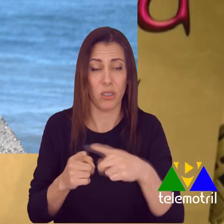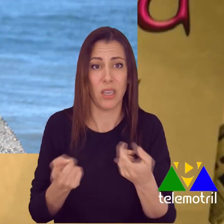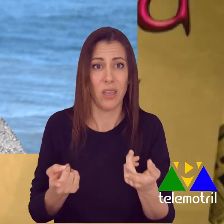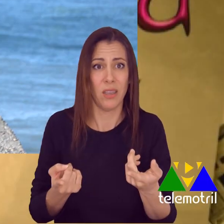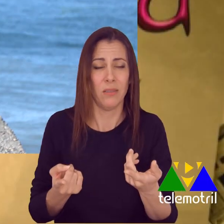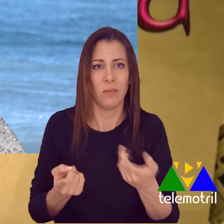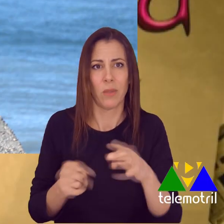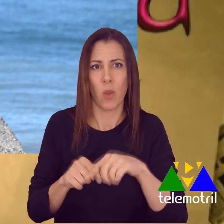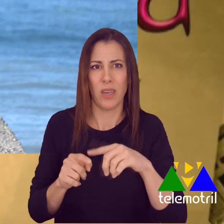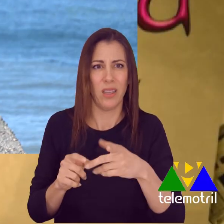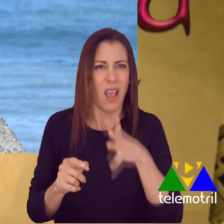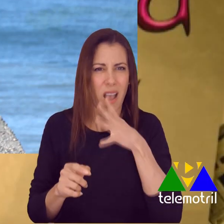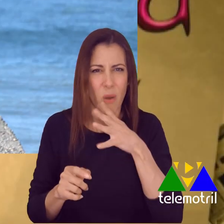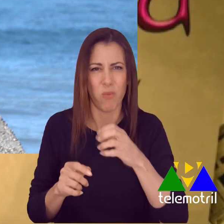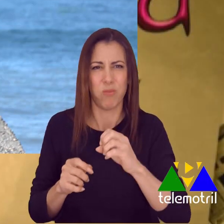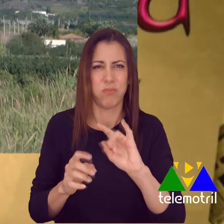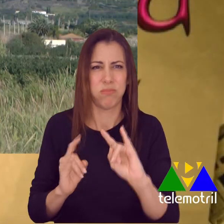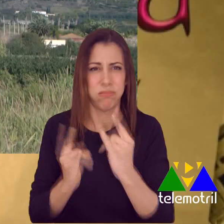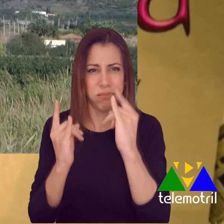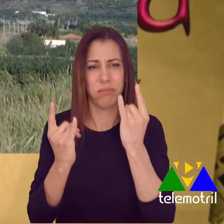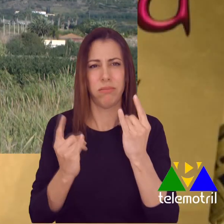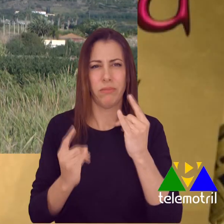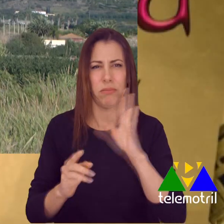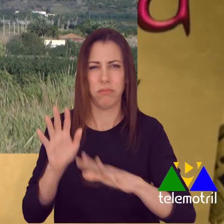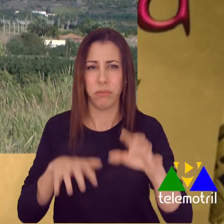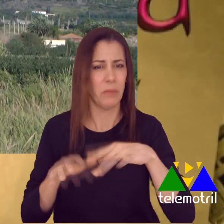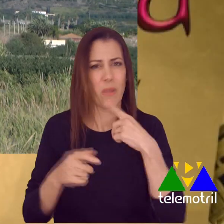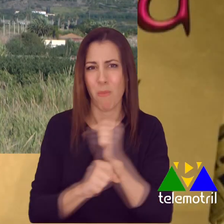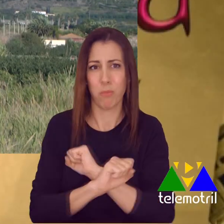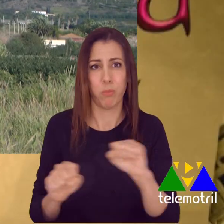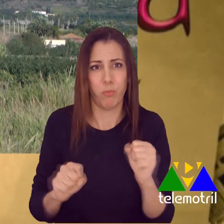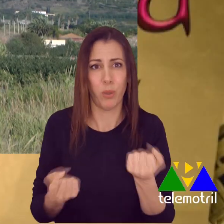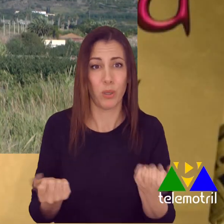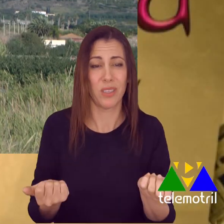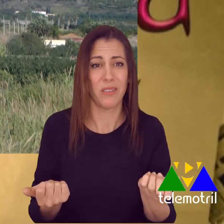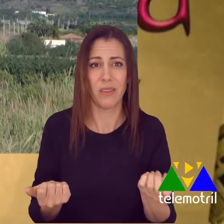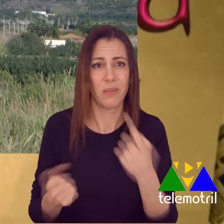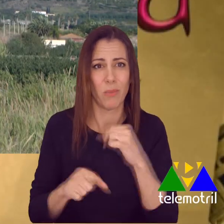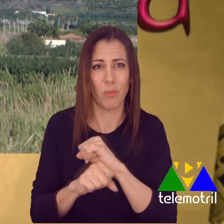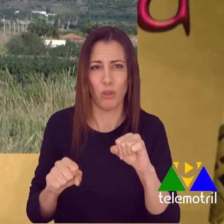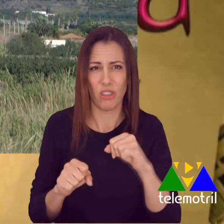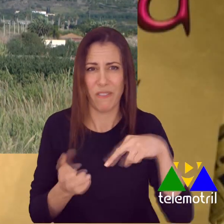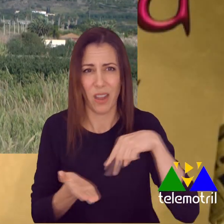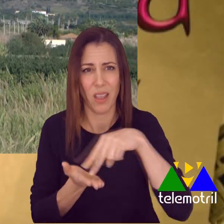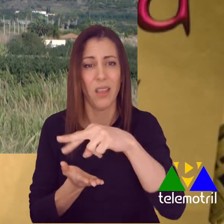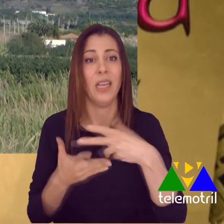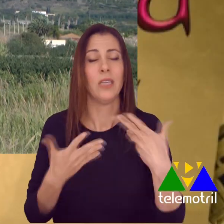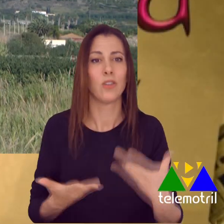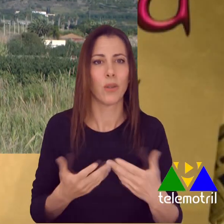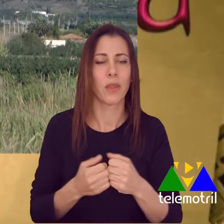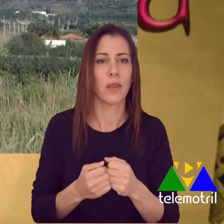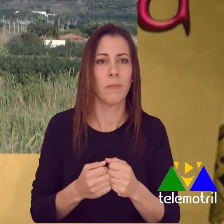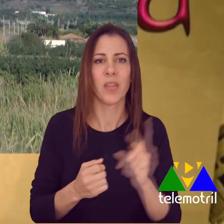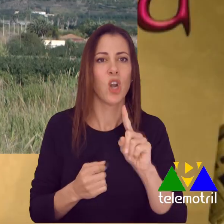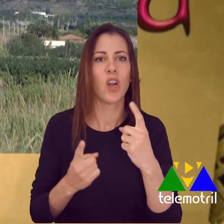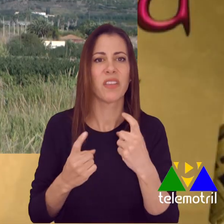de Carrizos, arbustos, carrizos, etcétera, que es imposible, Adelfar es imposible de atravesar, con lo cual pues